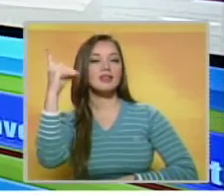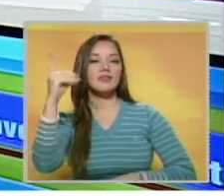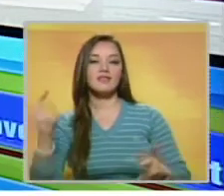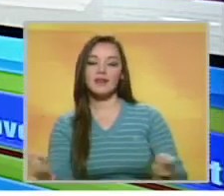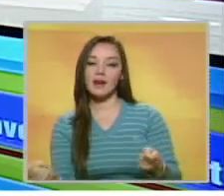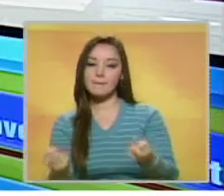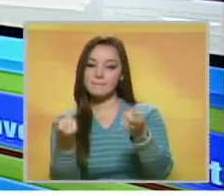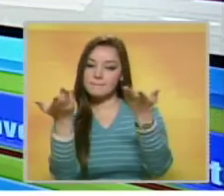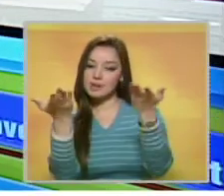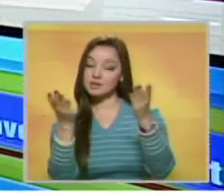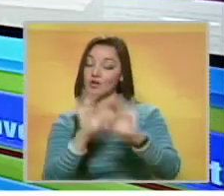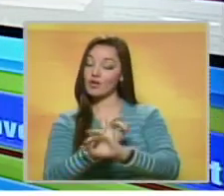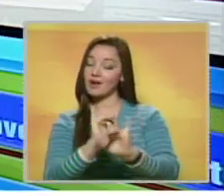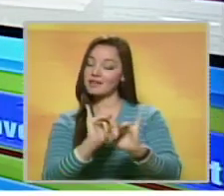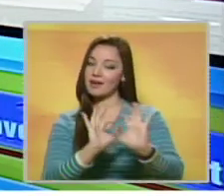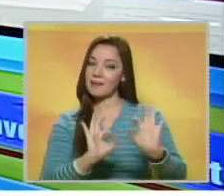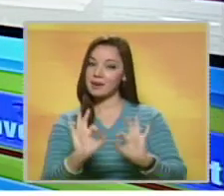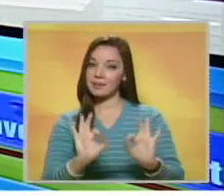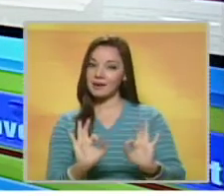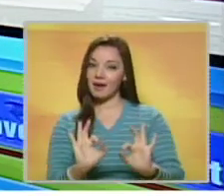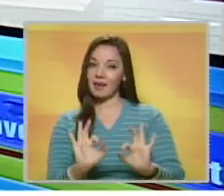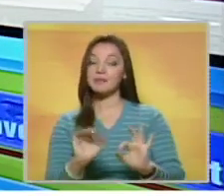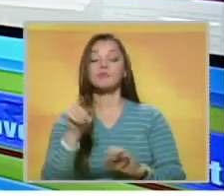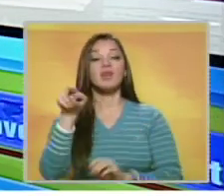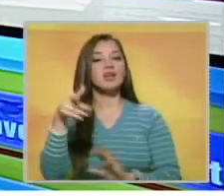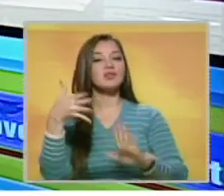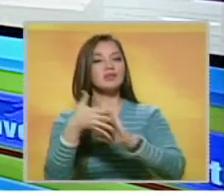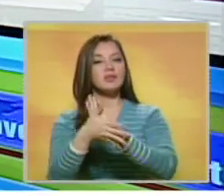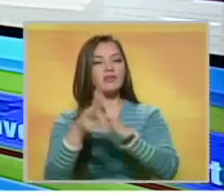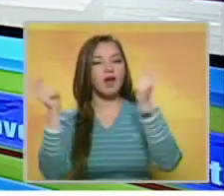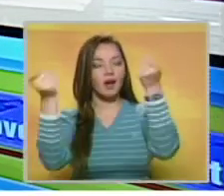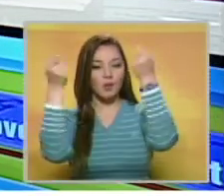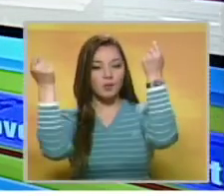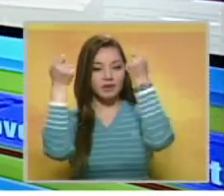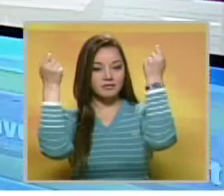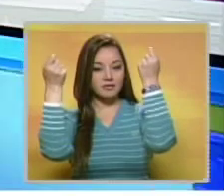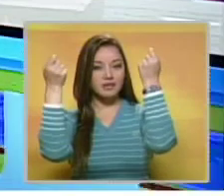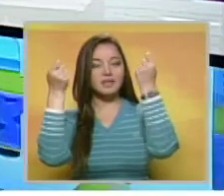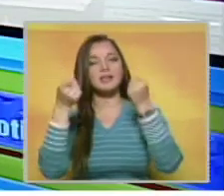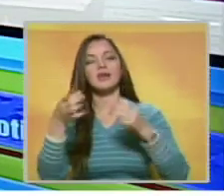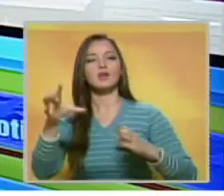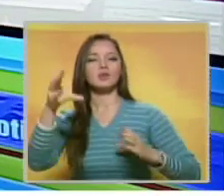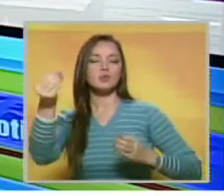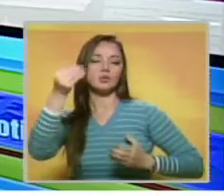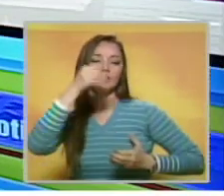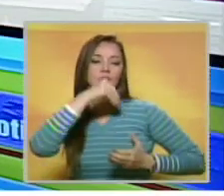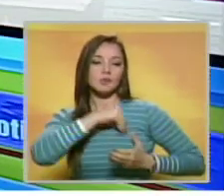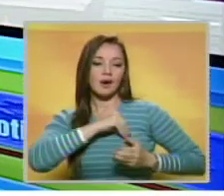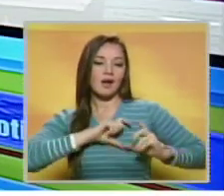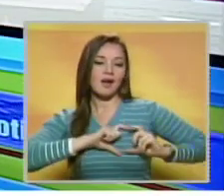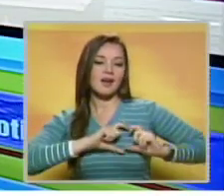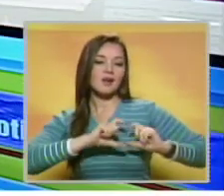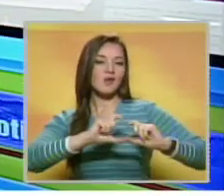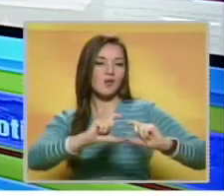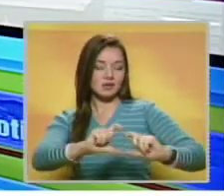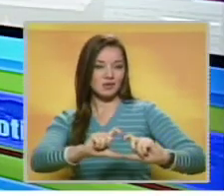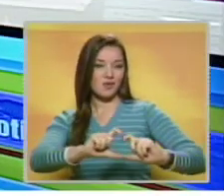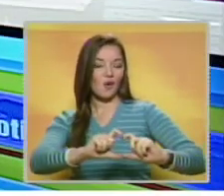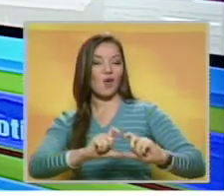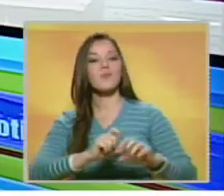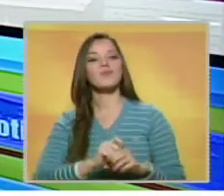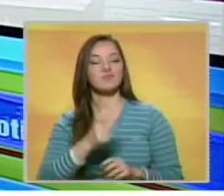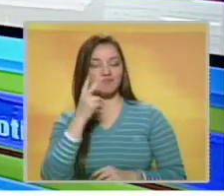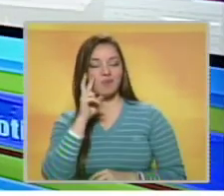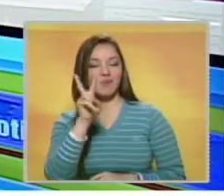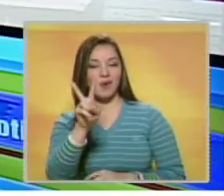trasciende a todo el territorio y más allá, que se mantiene en el corazón de los venezolanos, donde se encuentren, una esperada cita. Así